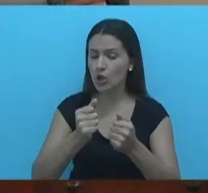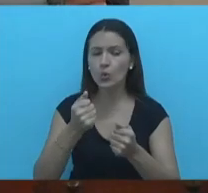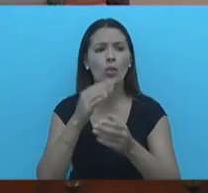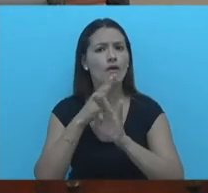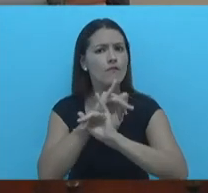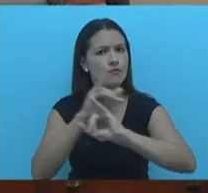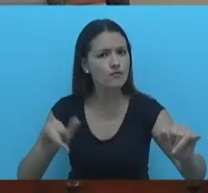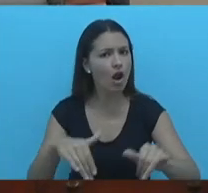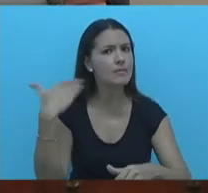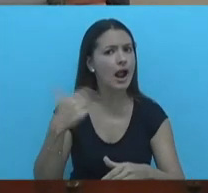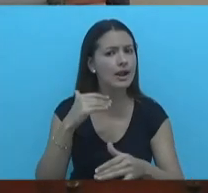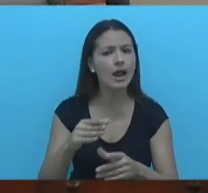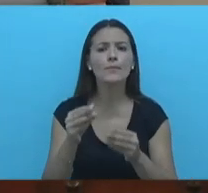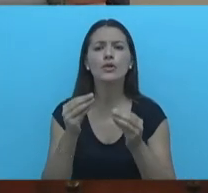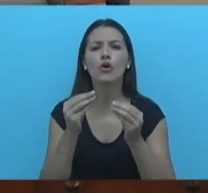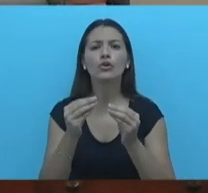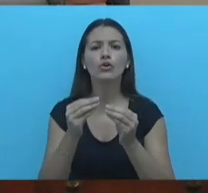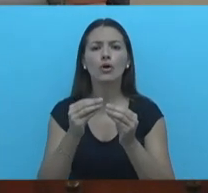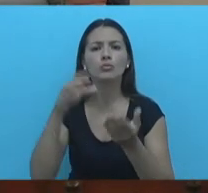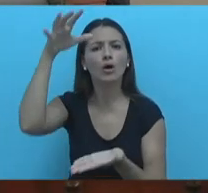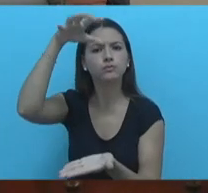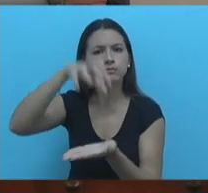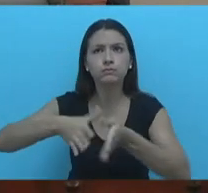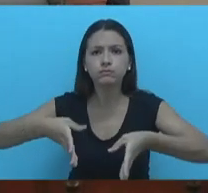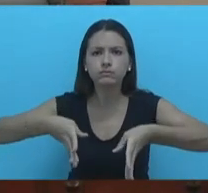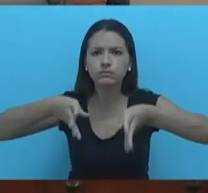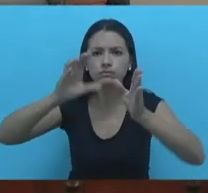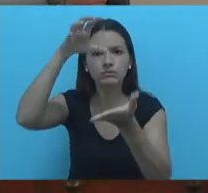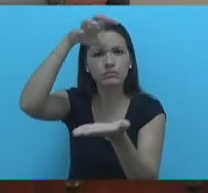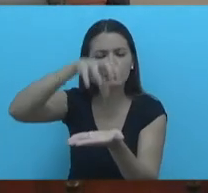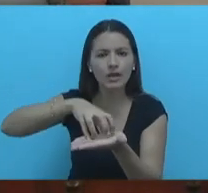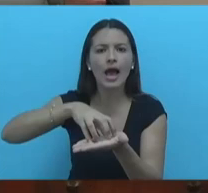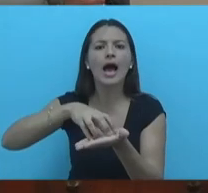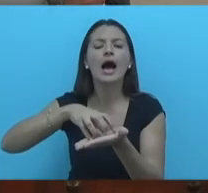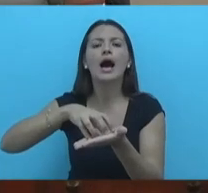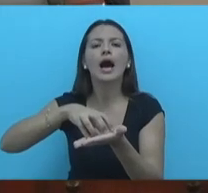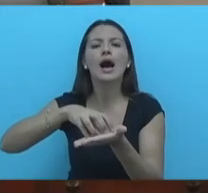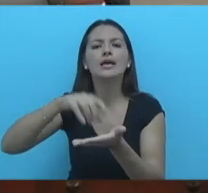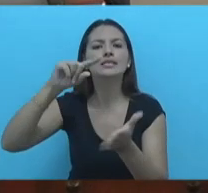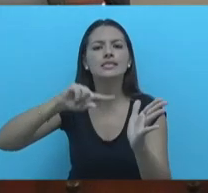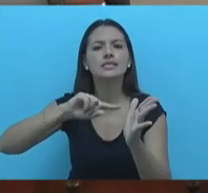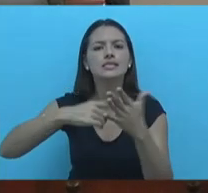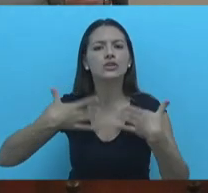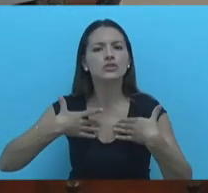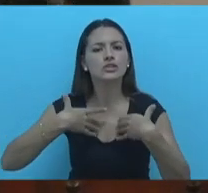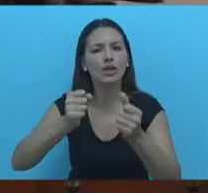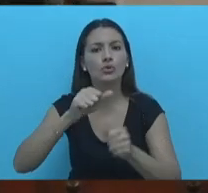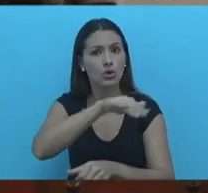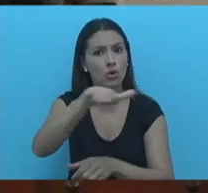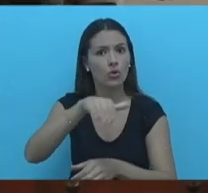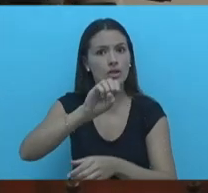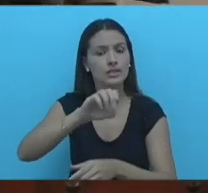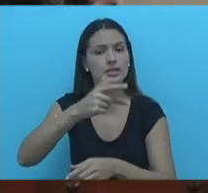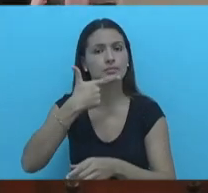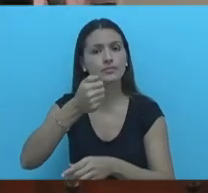por escrito respecto del estado del edificio en el que se encuentra el Centro de Salud CAPS de la localidad de San Guillermo. A votación